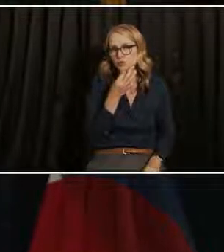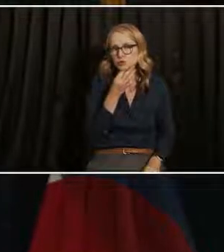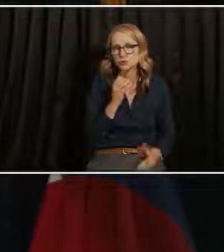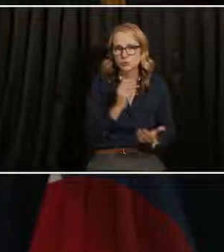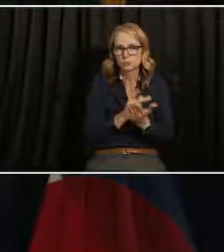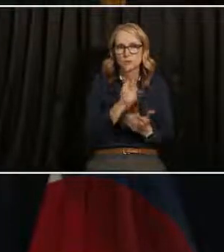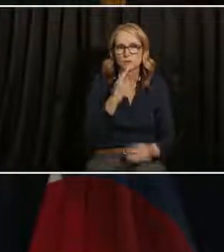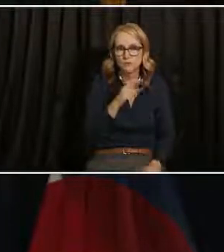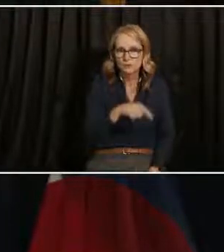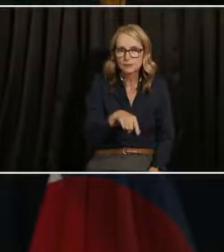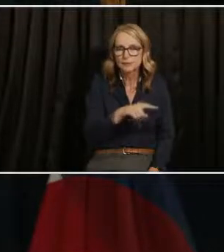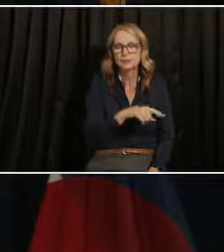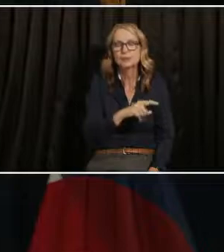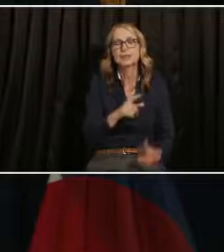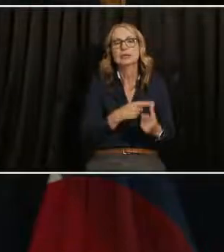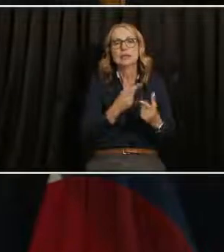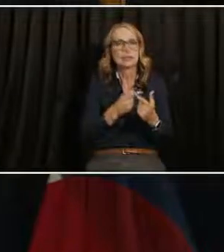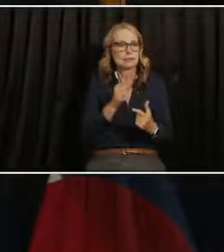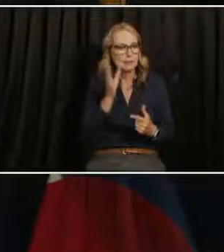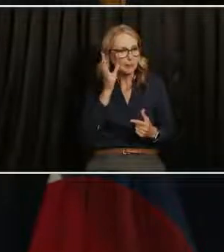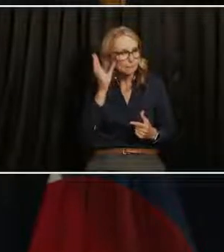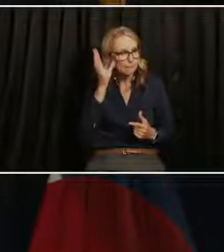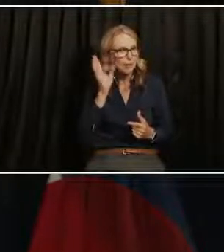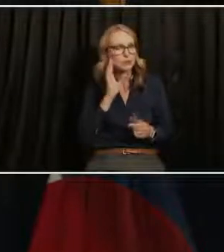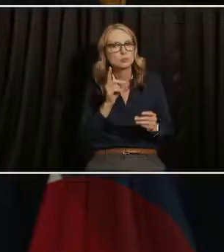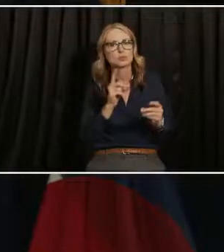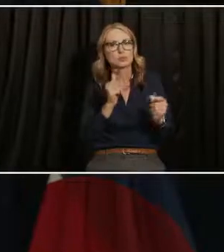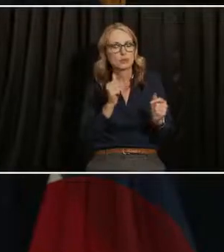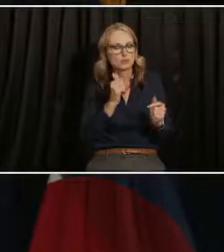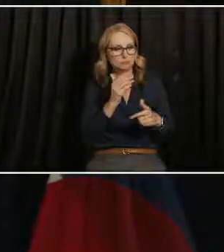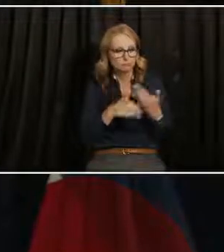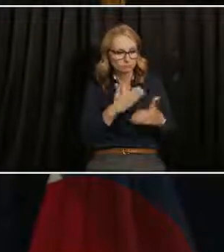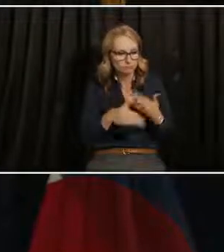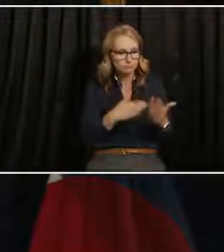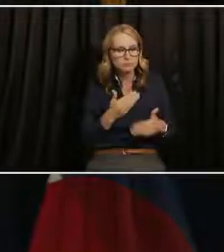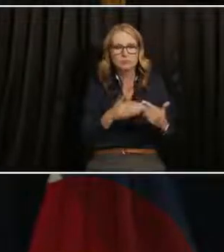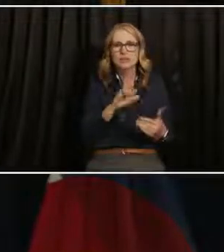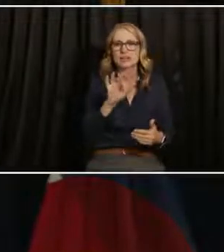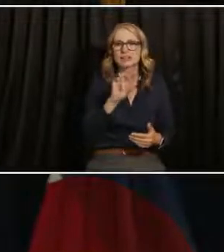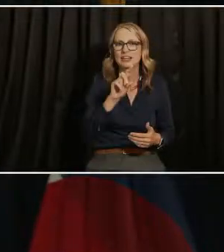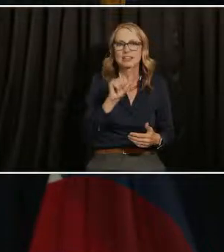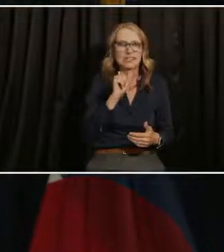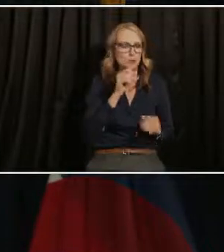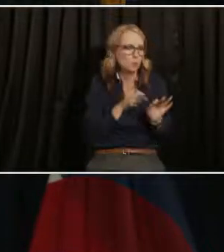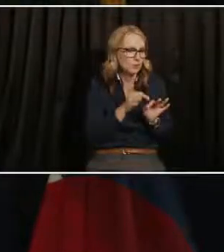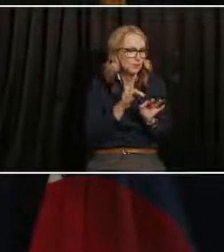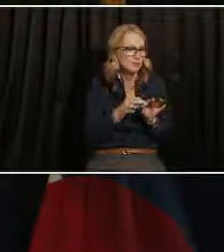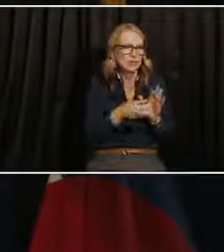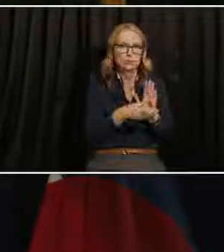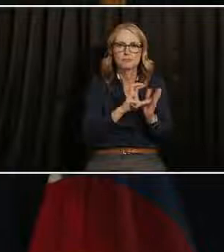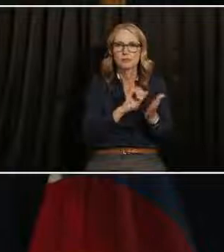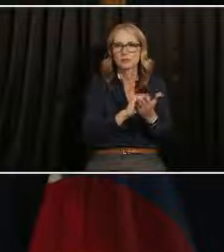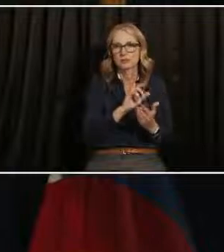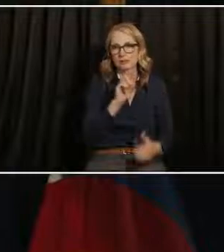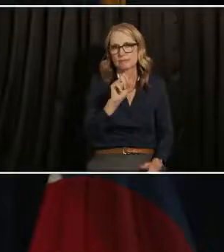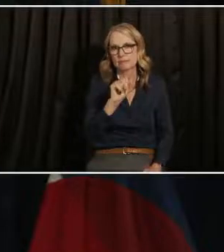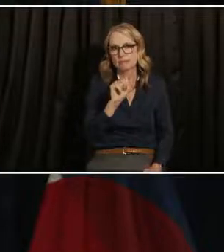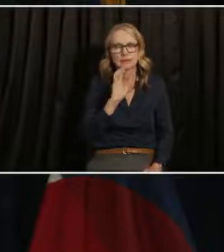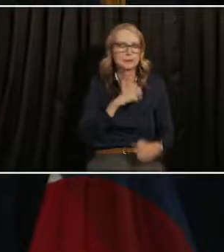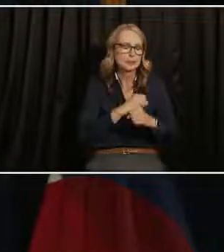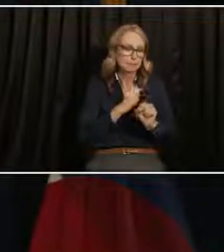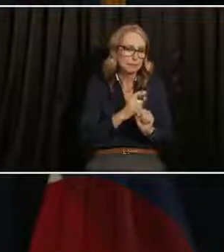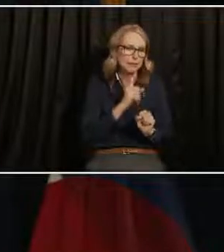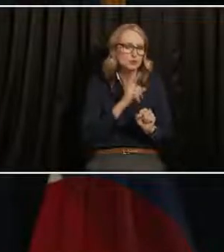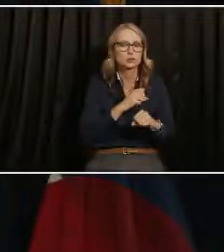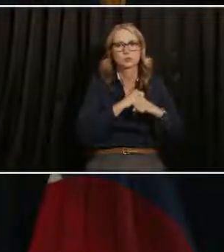act expeditiously and not unnecessarily delay the review of that very important data about the protection that can be given to 5